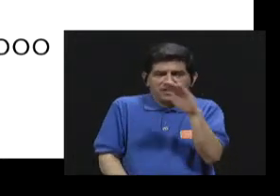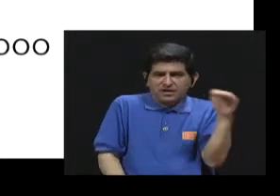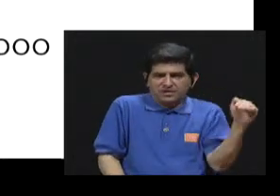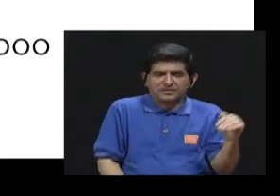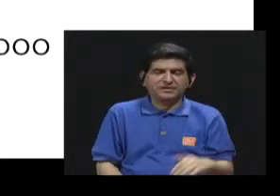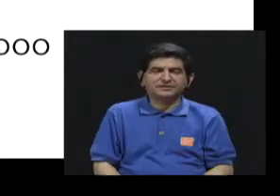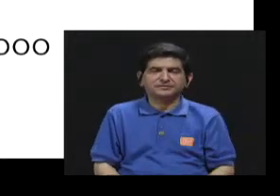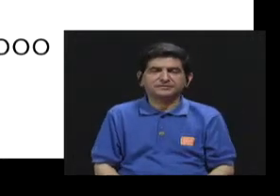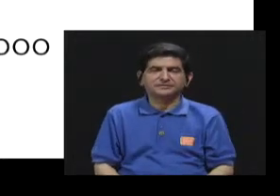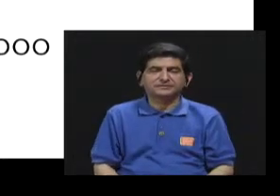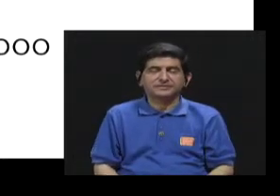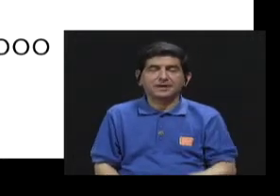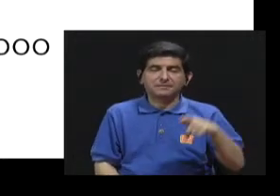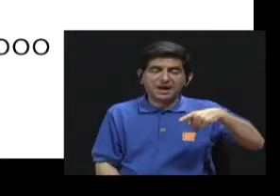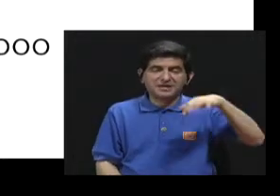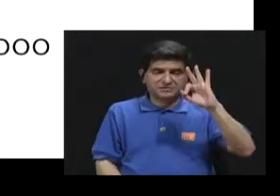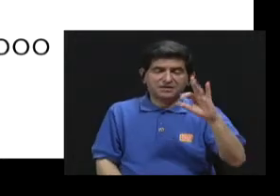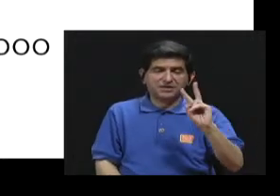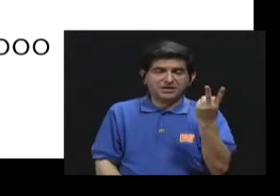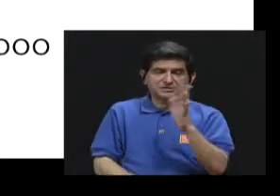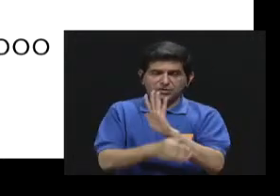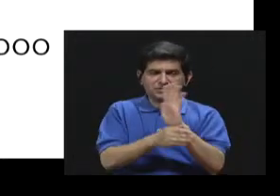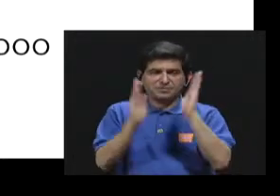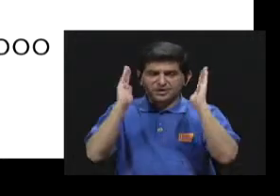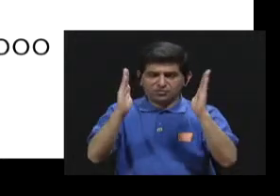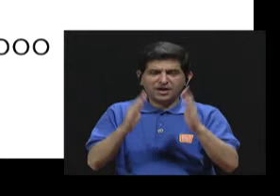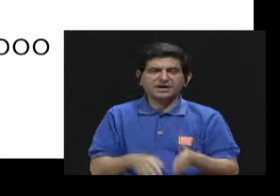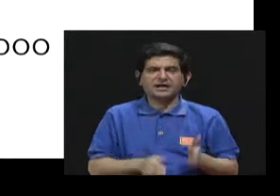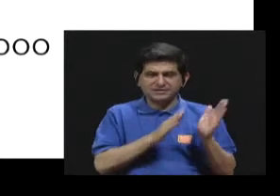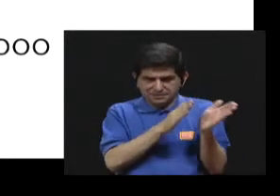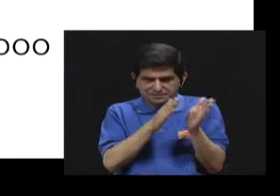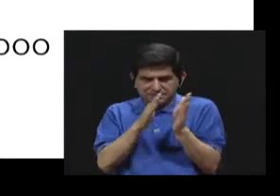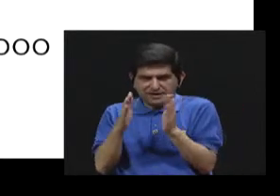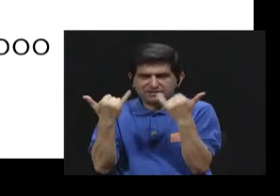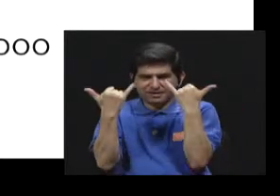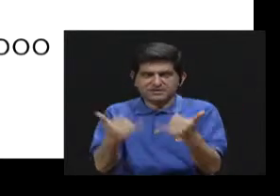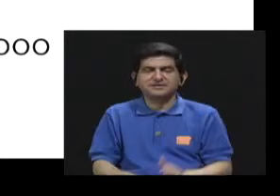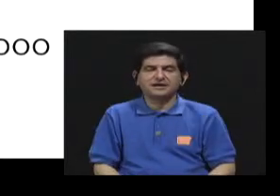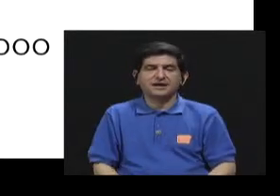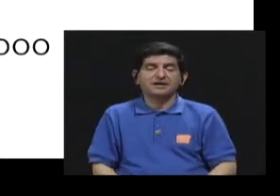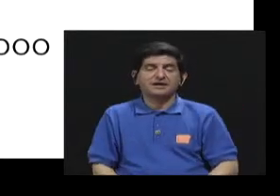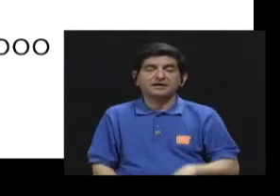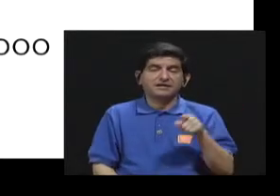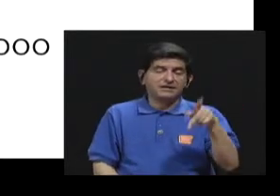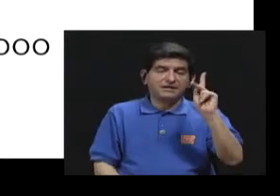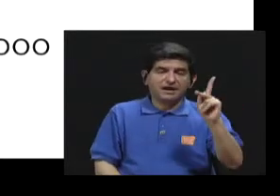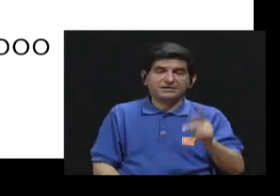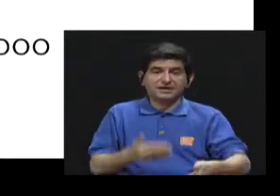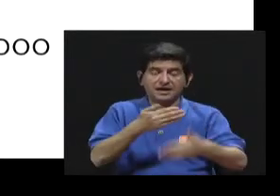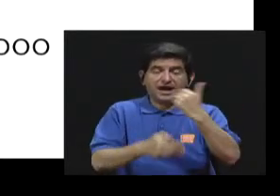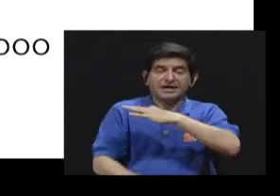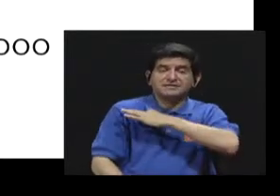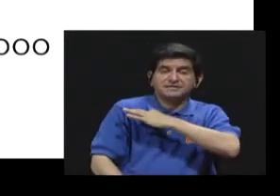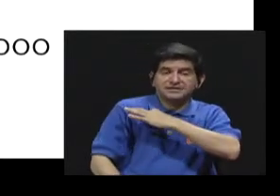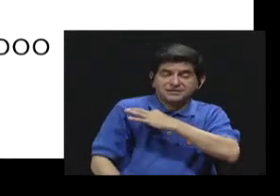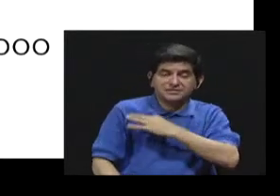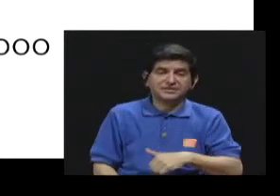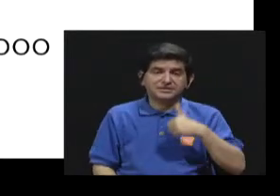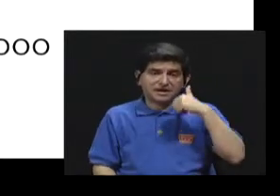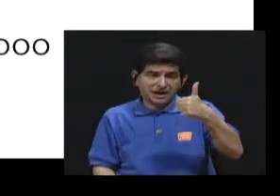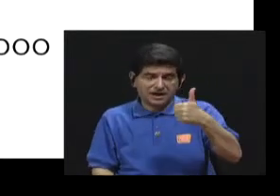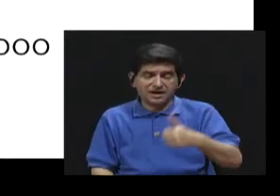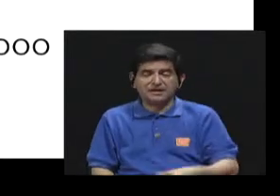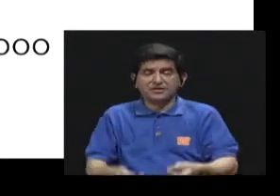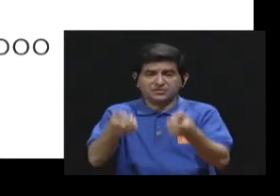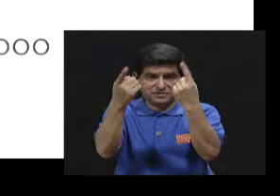Paz Fábrega plantea su segundo largometraje, Viaje. Y Katia, que bueno, acaba de invitar de a las ganadoras a subir al escenario.